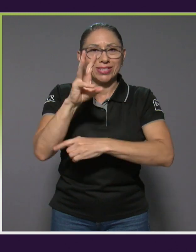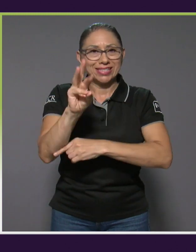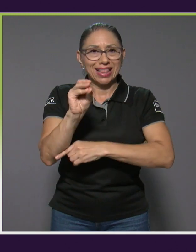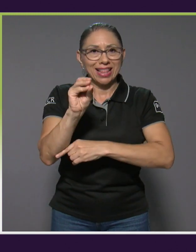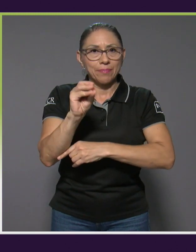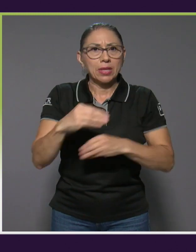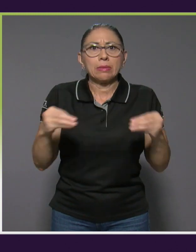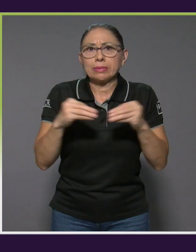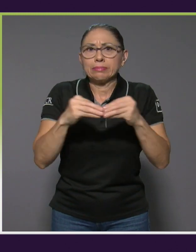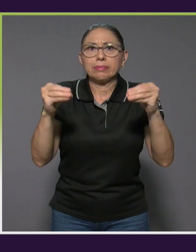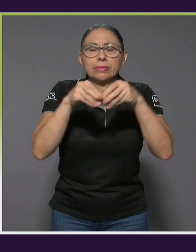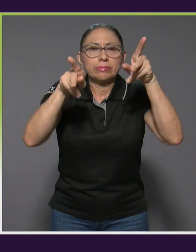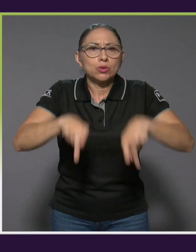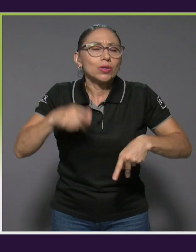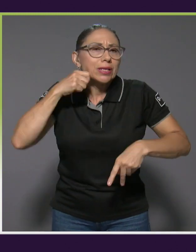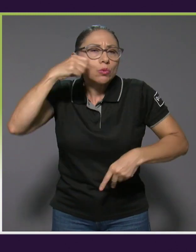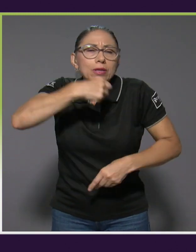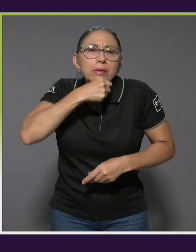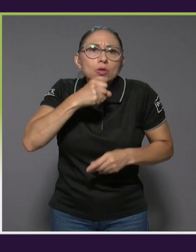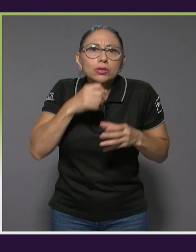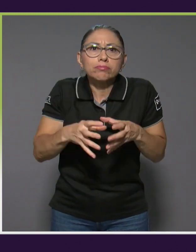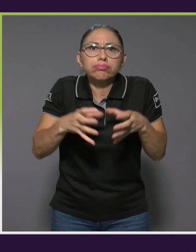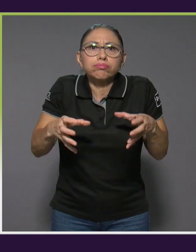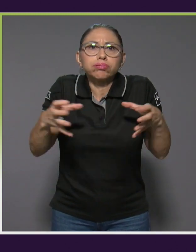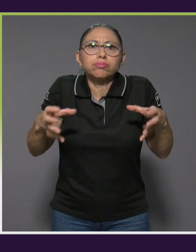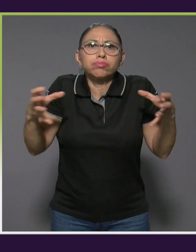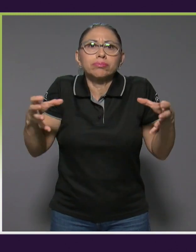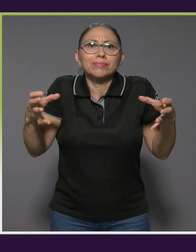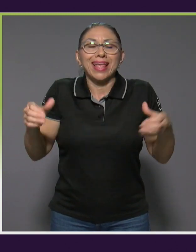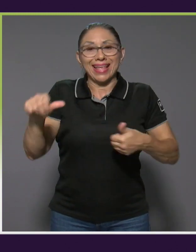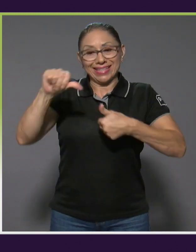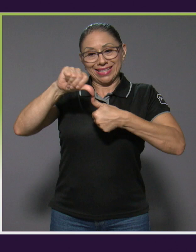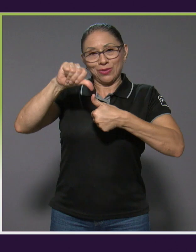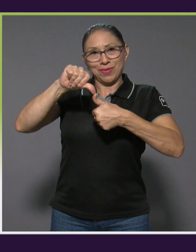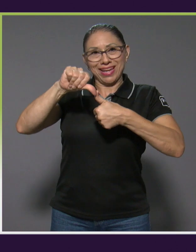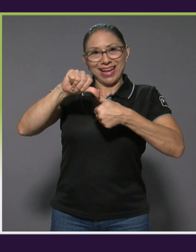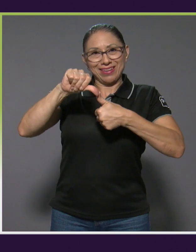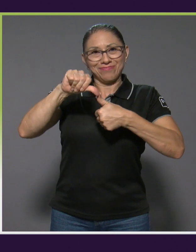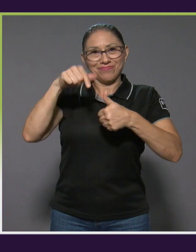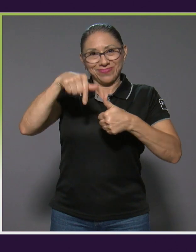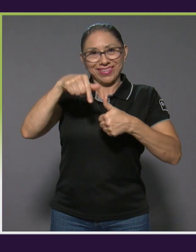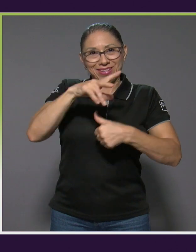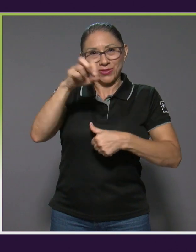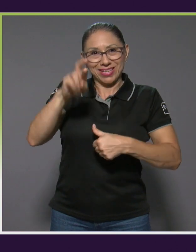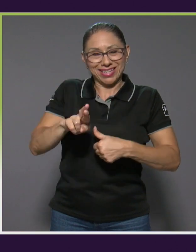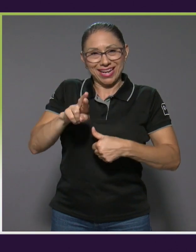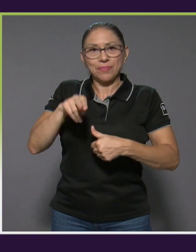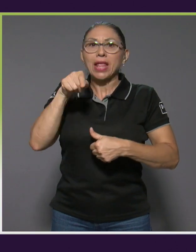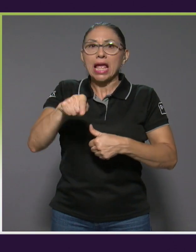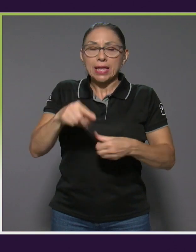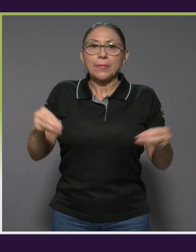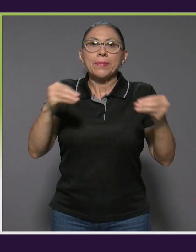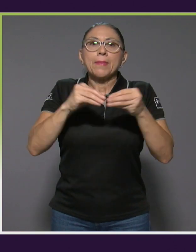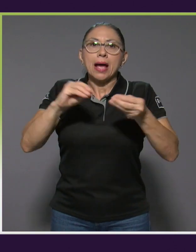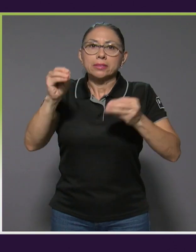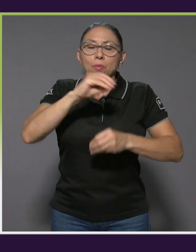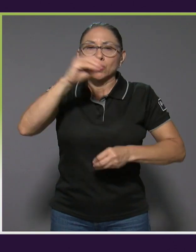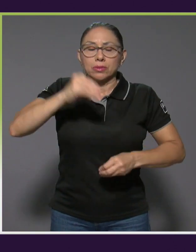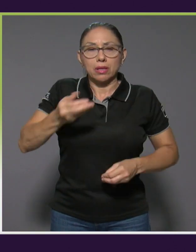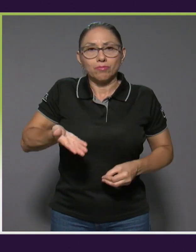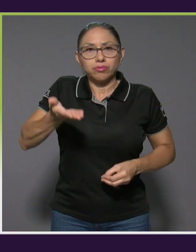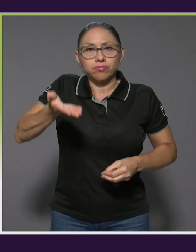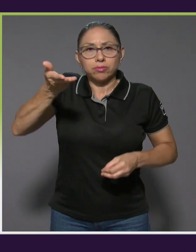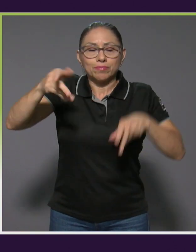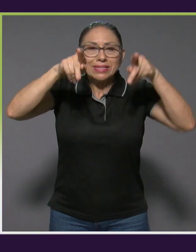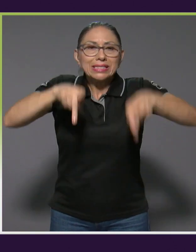muy acelerado. Y en la región centroamericana, que es el caso de Costa Rica, pues es una de las zonas donde va a aumentar más el porcentaje de personas adultas